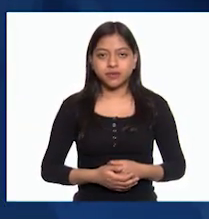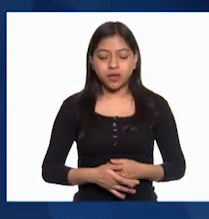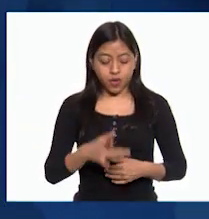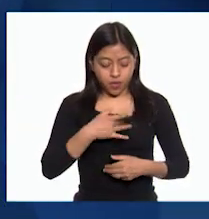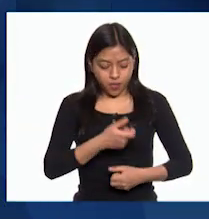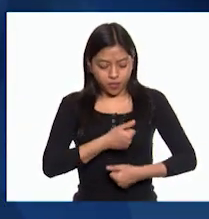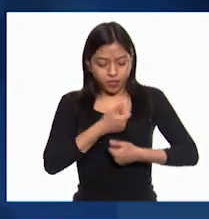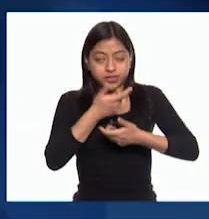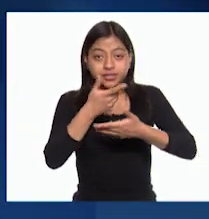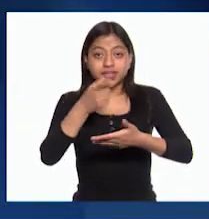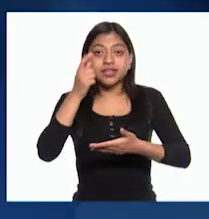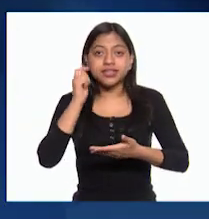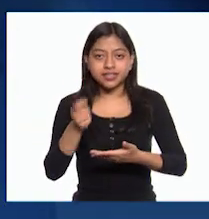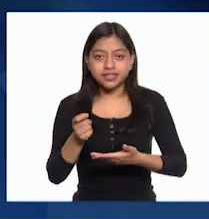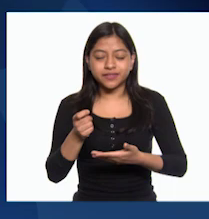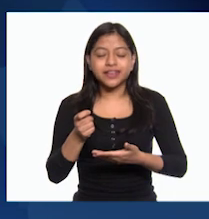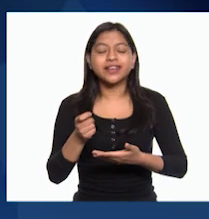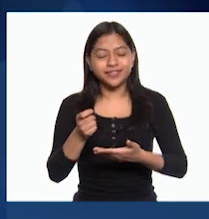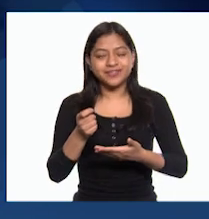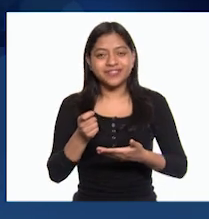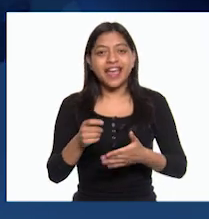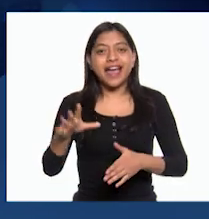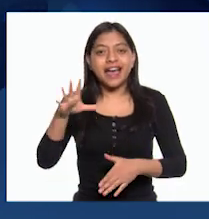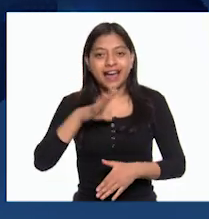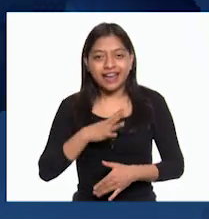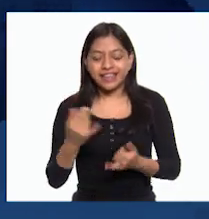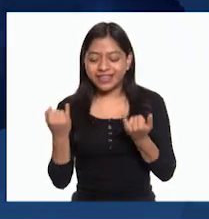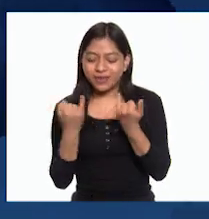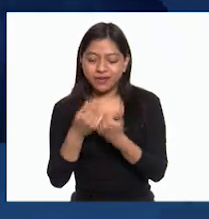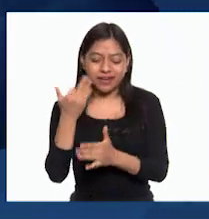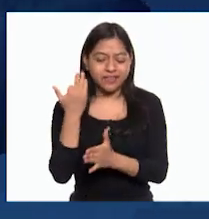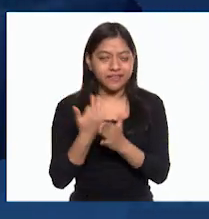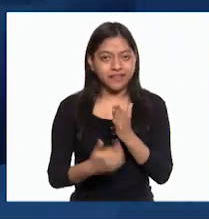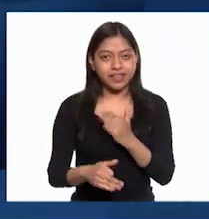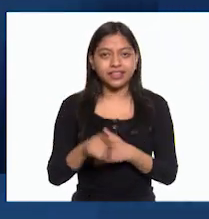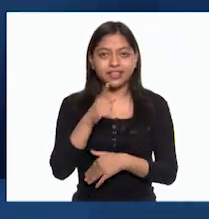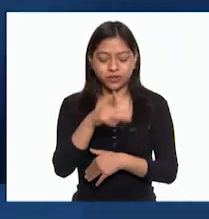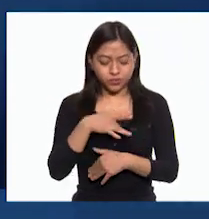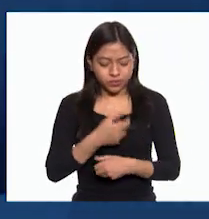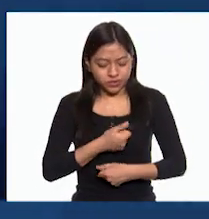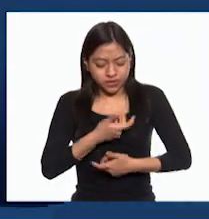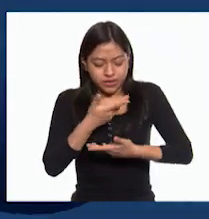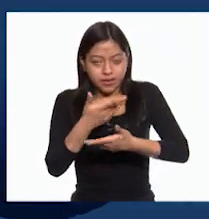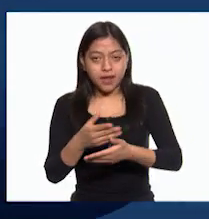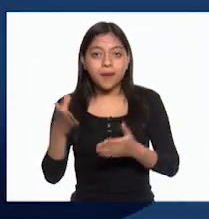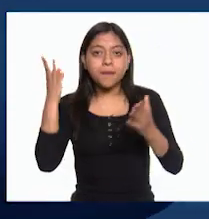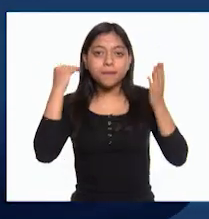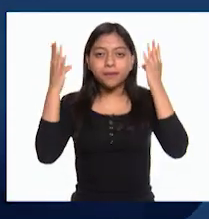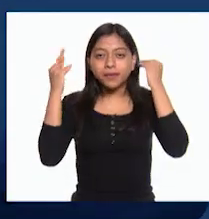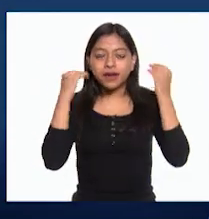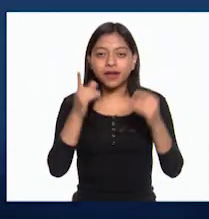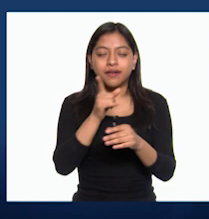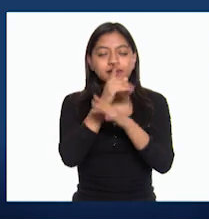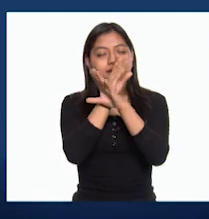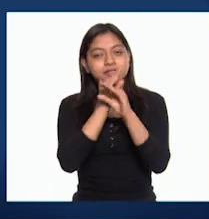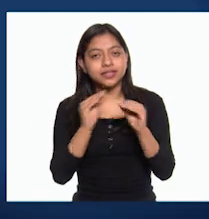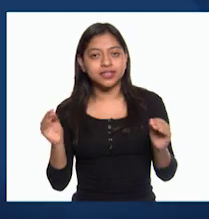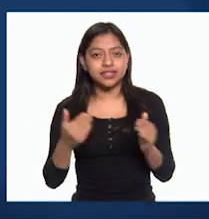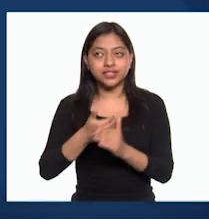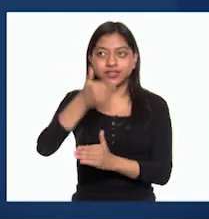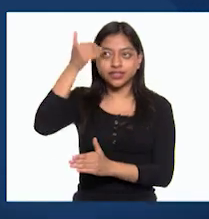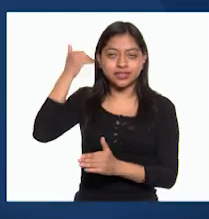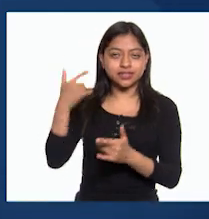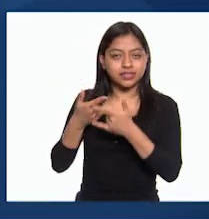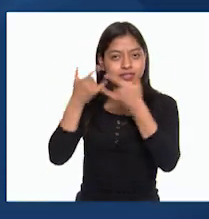es ausencia y presencia simultánea de silencio, sonidos, ritmos, palabras e imágenes del olvido y